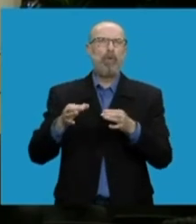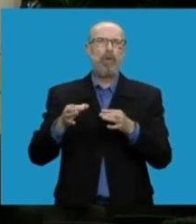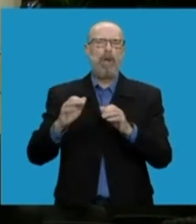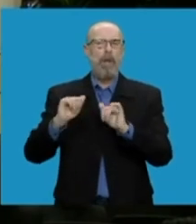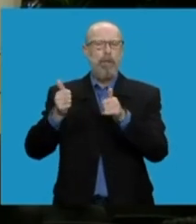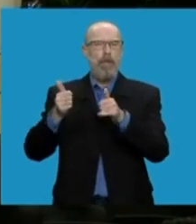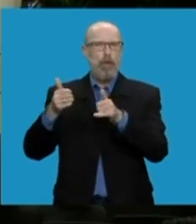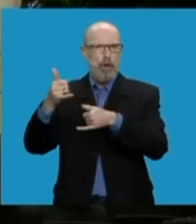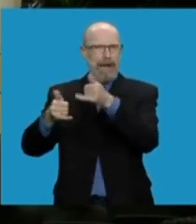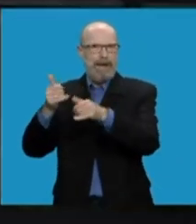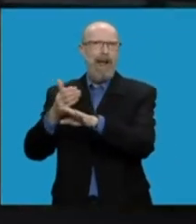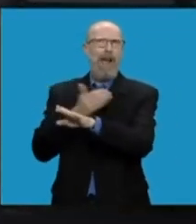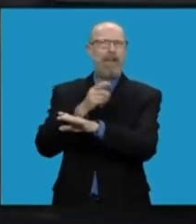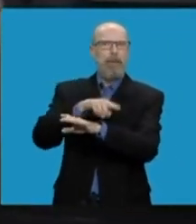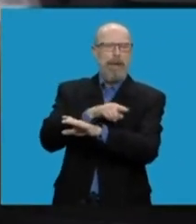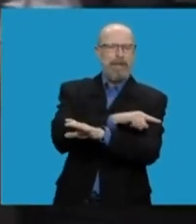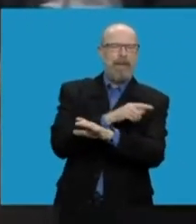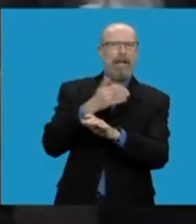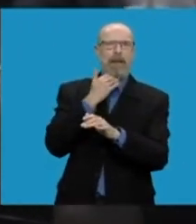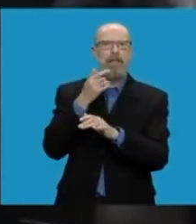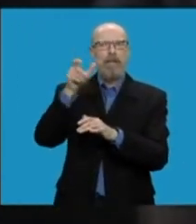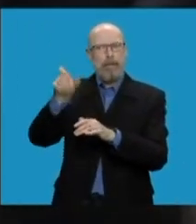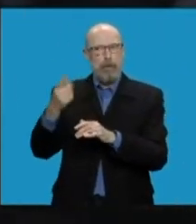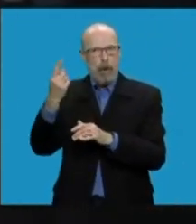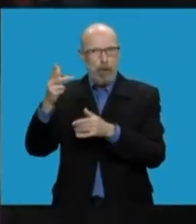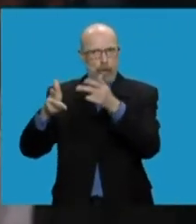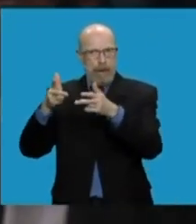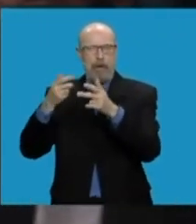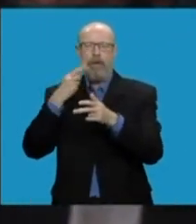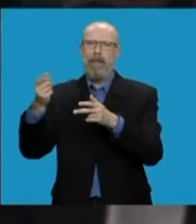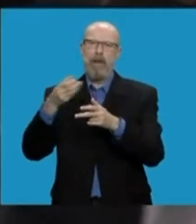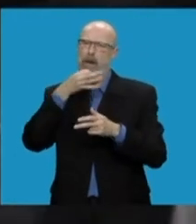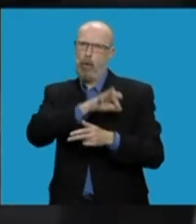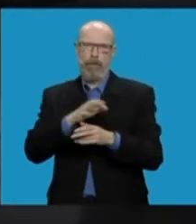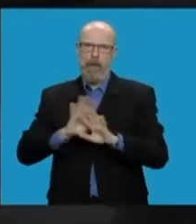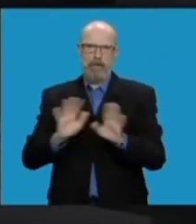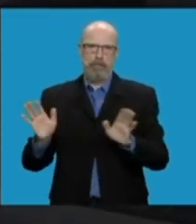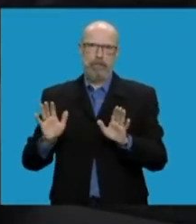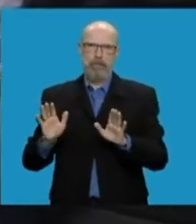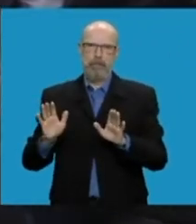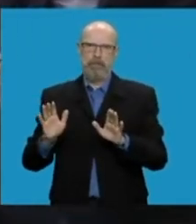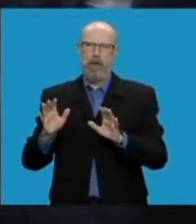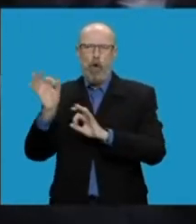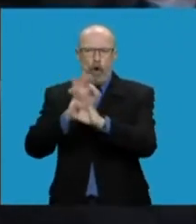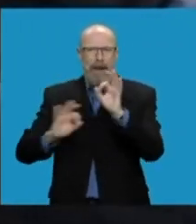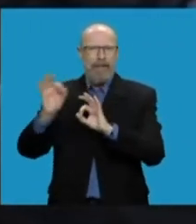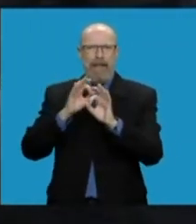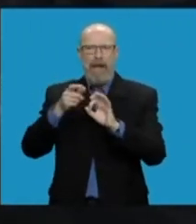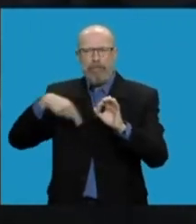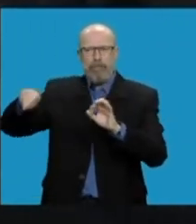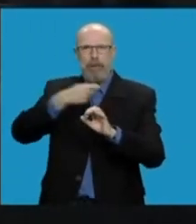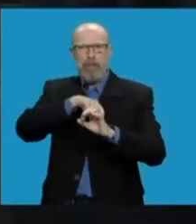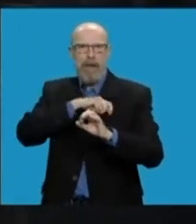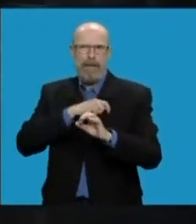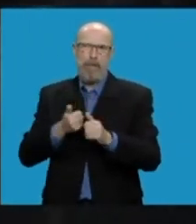la carrera, dijo que renunciaba a ella, que no quería seguir organizando la Vuelta a España. Claro, llamaron